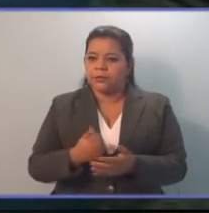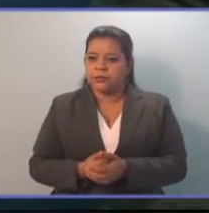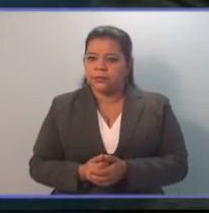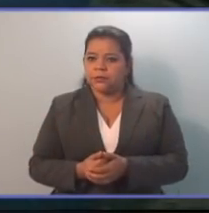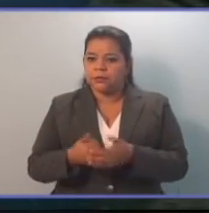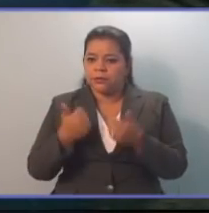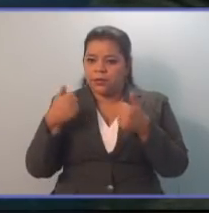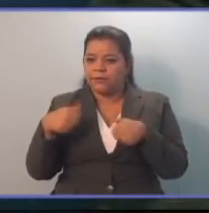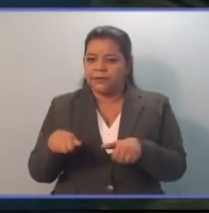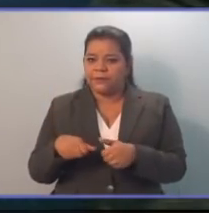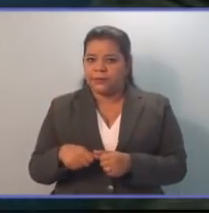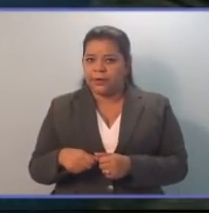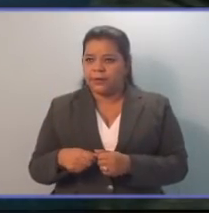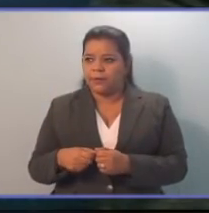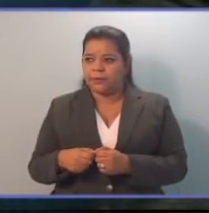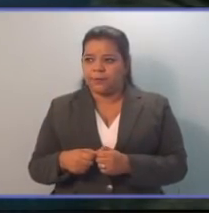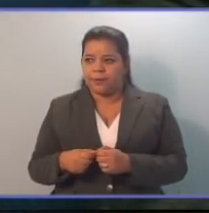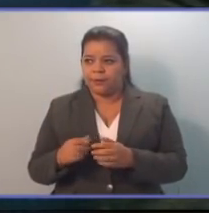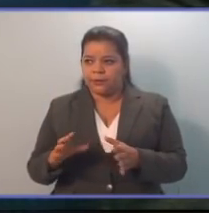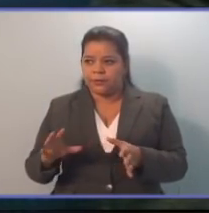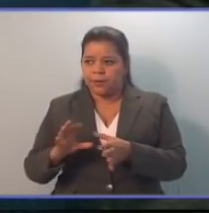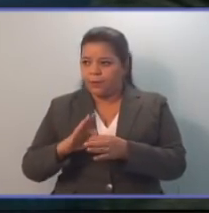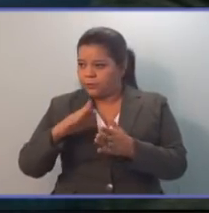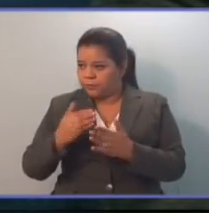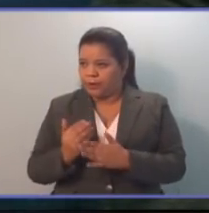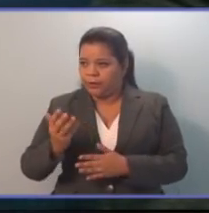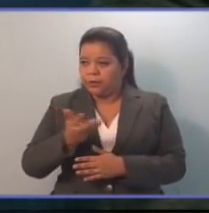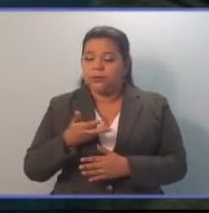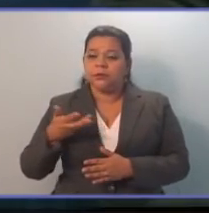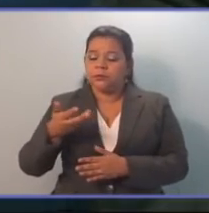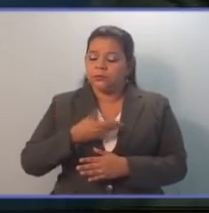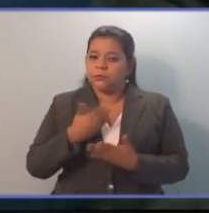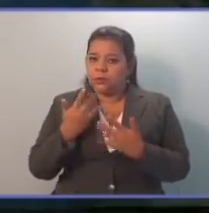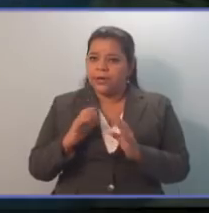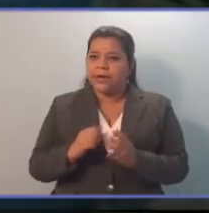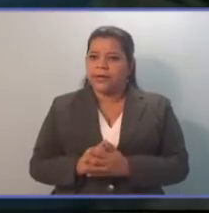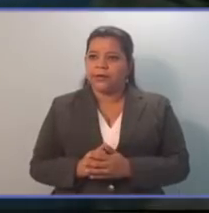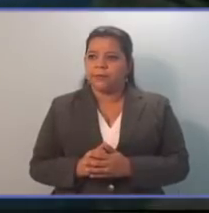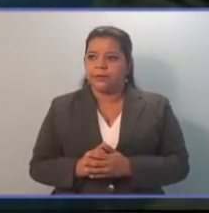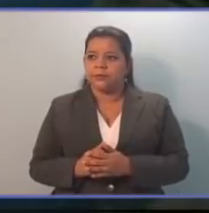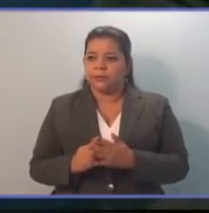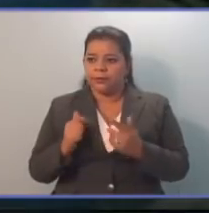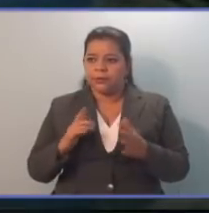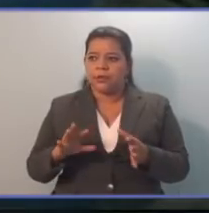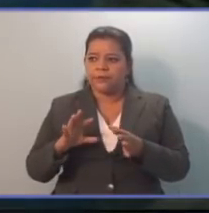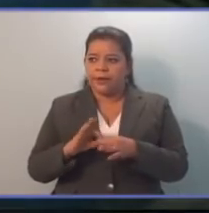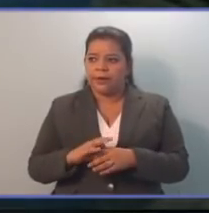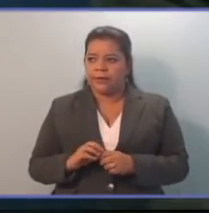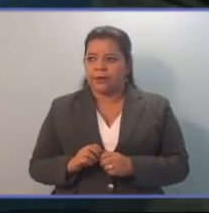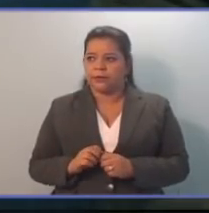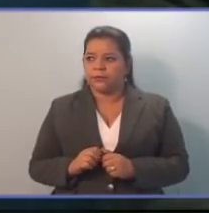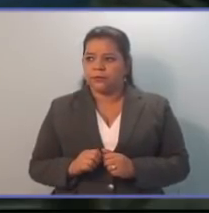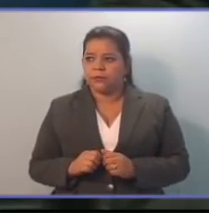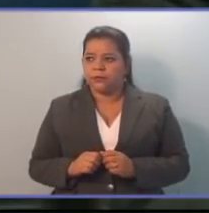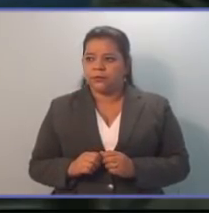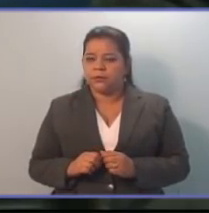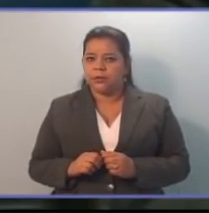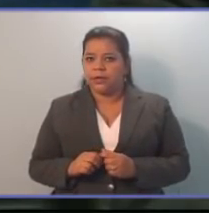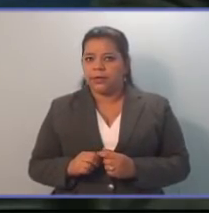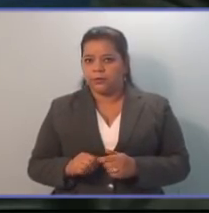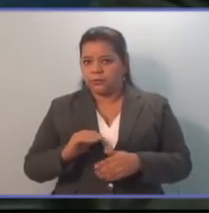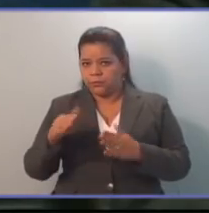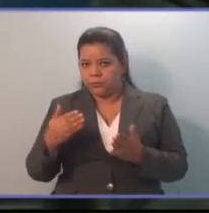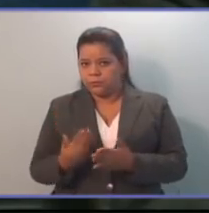de ética especializado? Y preguntarle si estaría dispuesta en qué plazo, porque vemos que es para 9